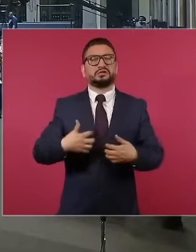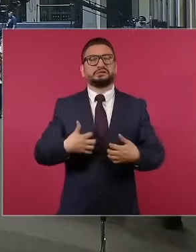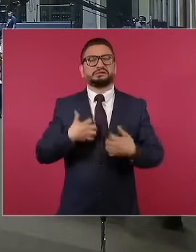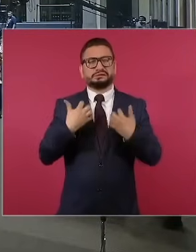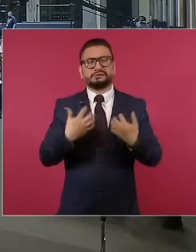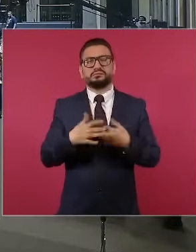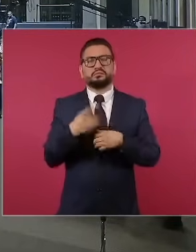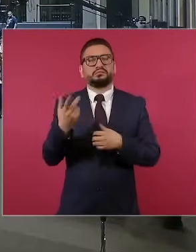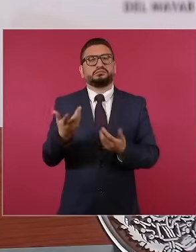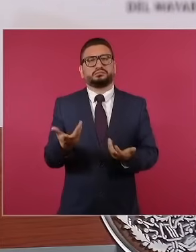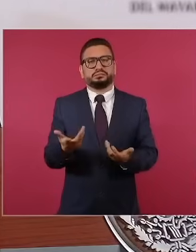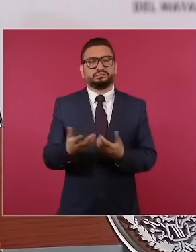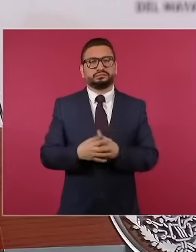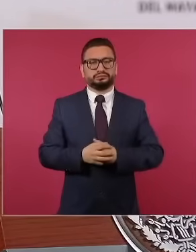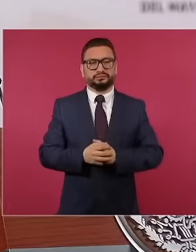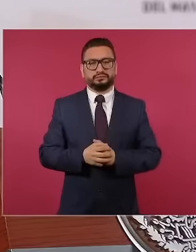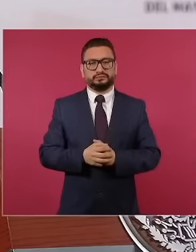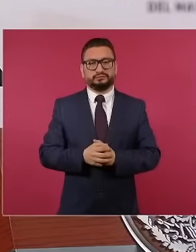pero